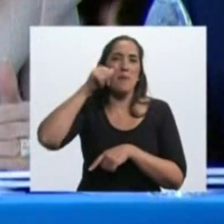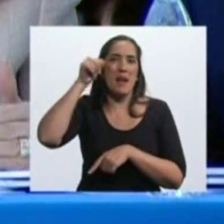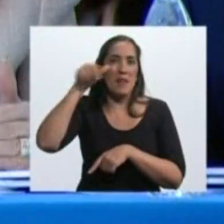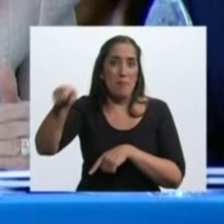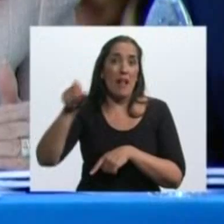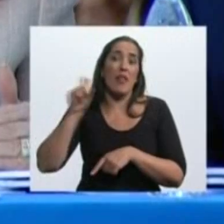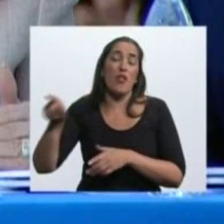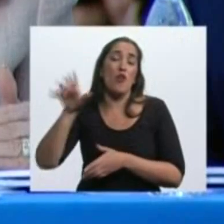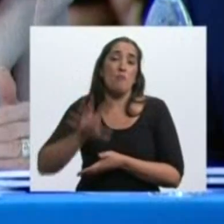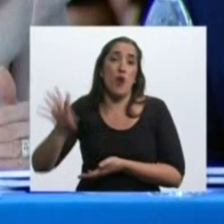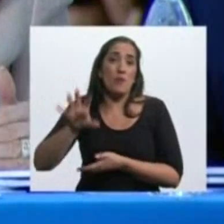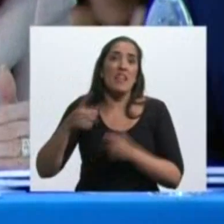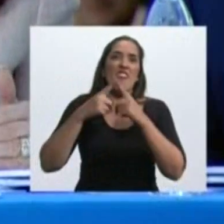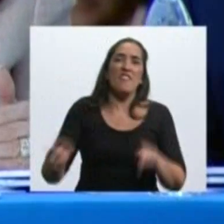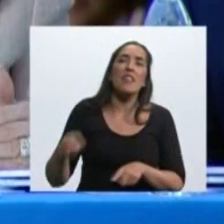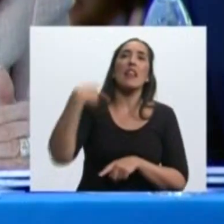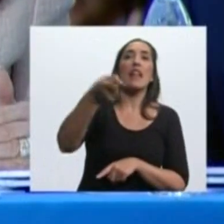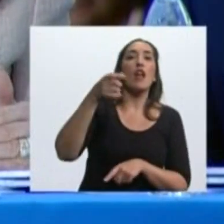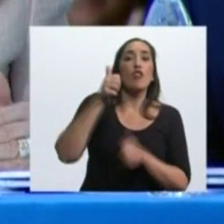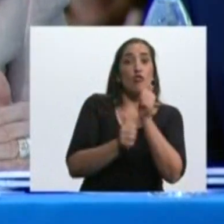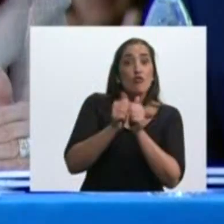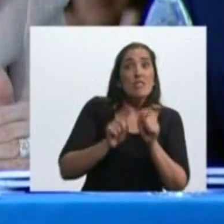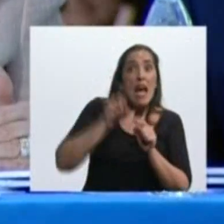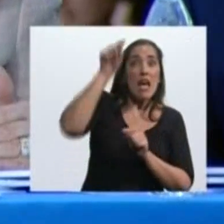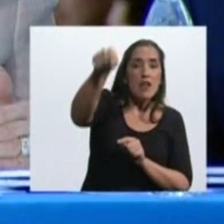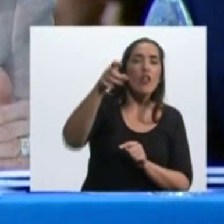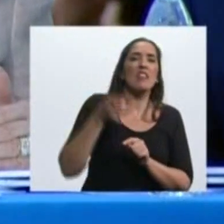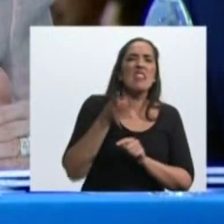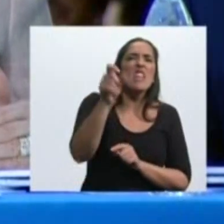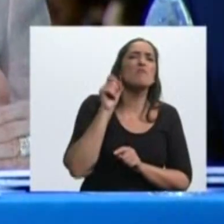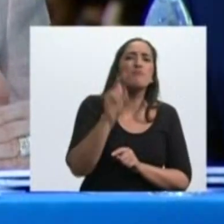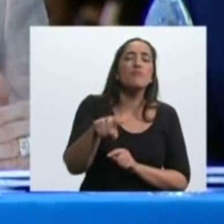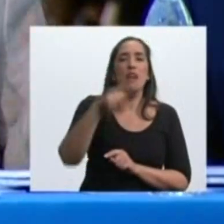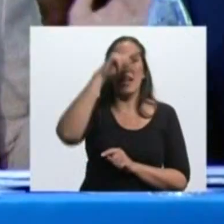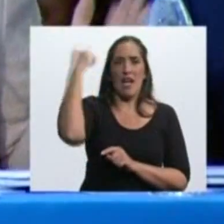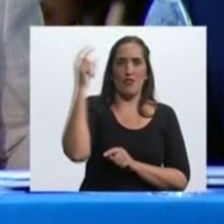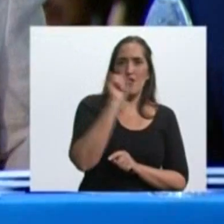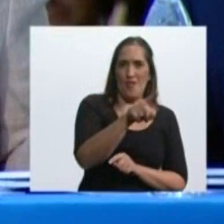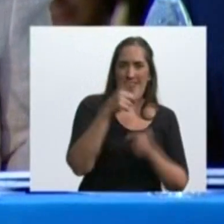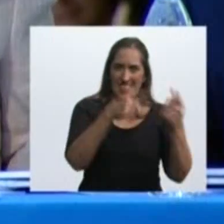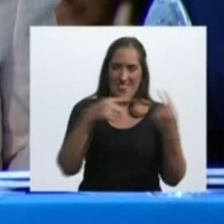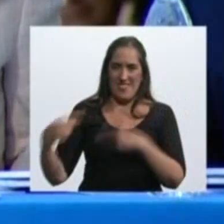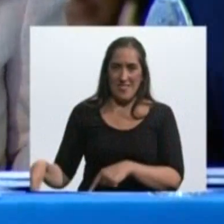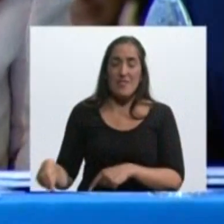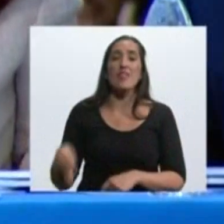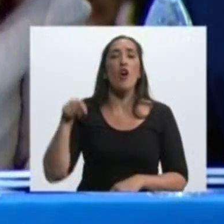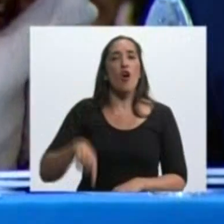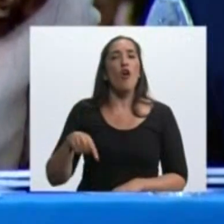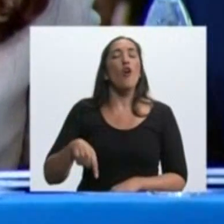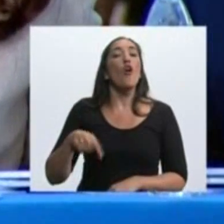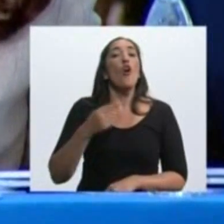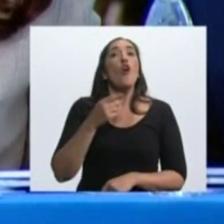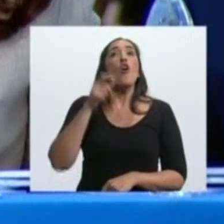del que va a Rosario, que es un tren nacional. También, sin distingo de ningún tipo, como decía recién la locutora, porque Rosario